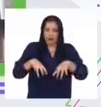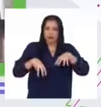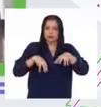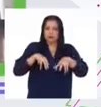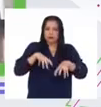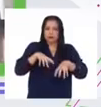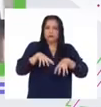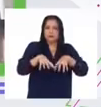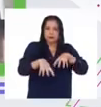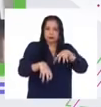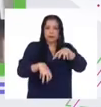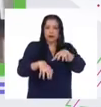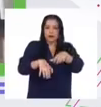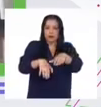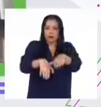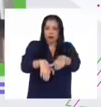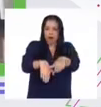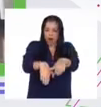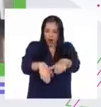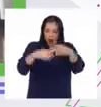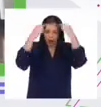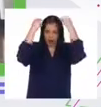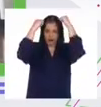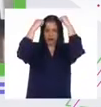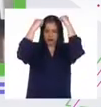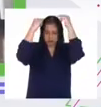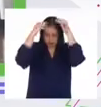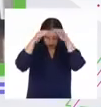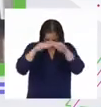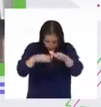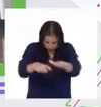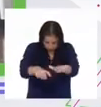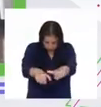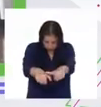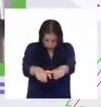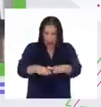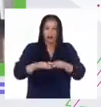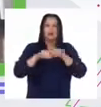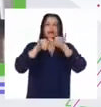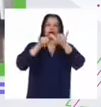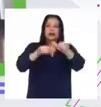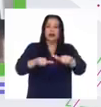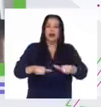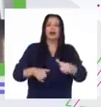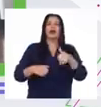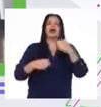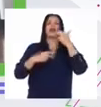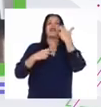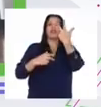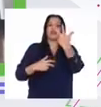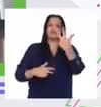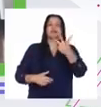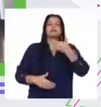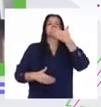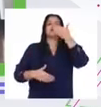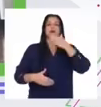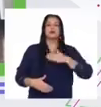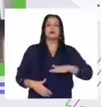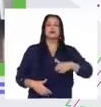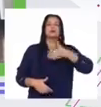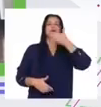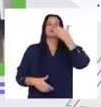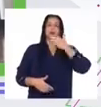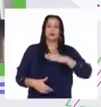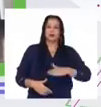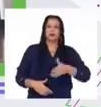hacia adelante y dejan caer la cabeza. Nos podemos quedar aquí 3 respiraciones y podemos